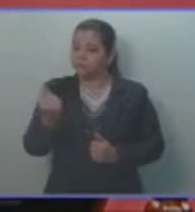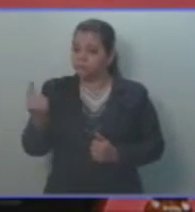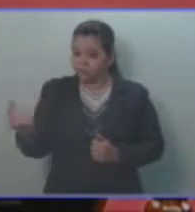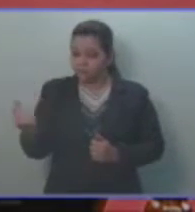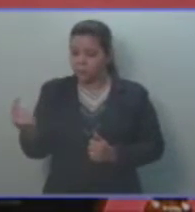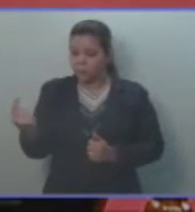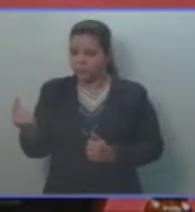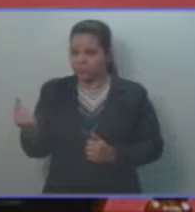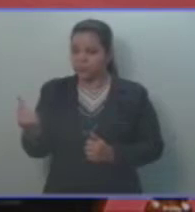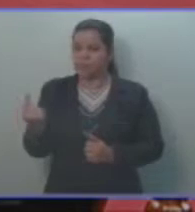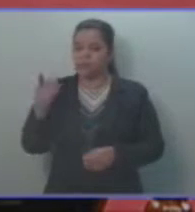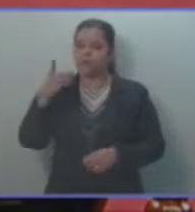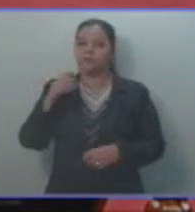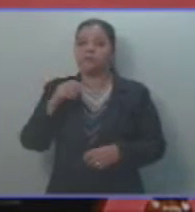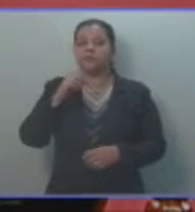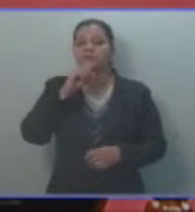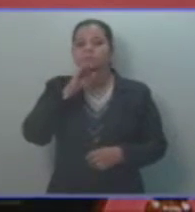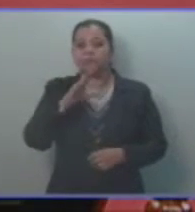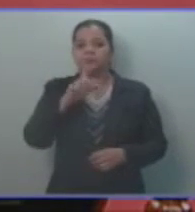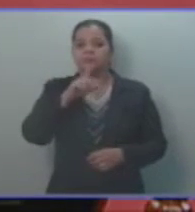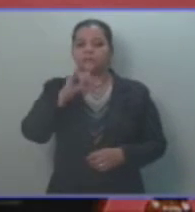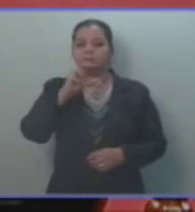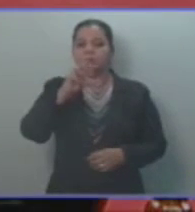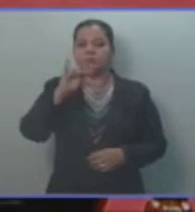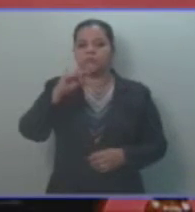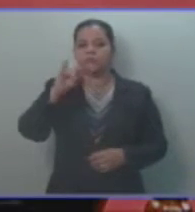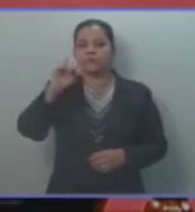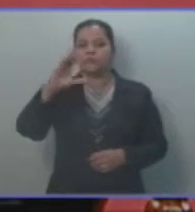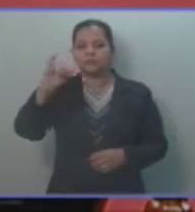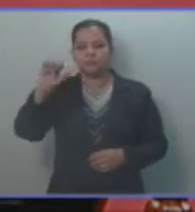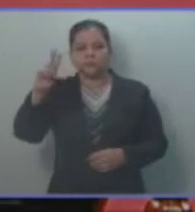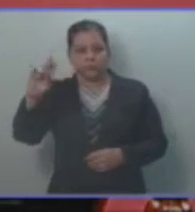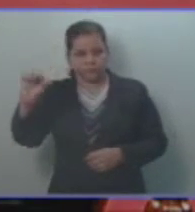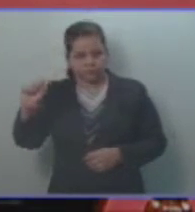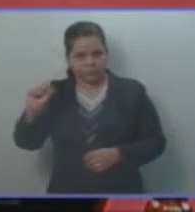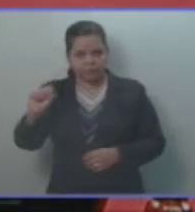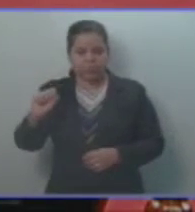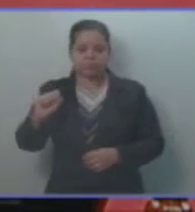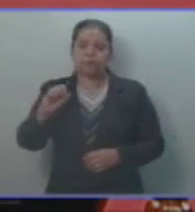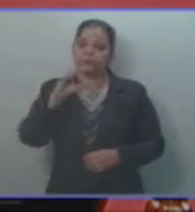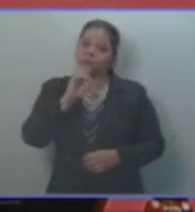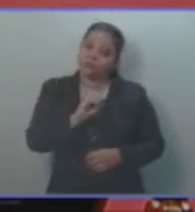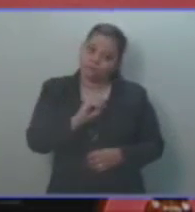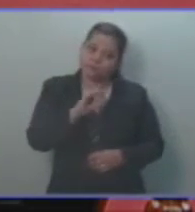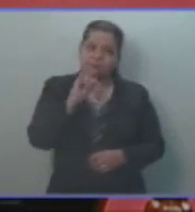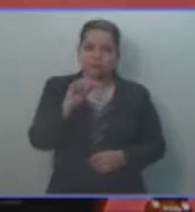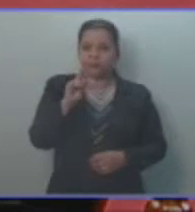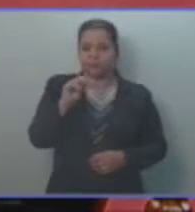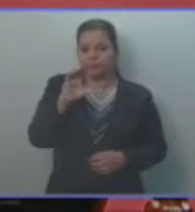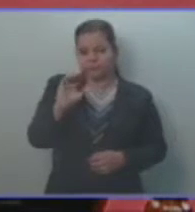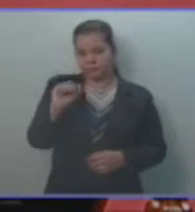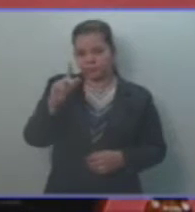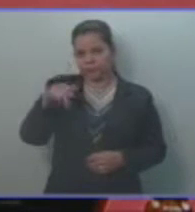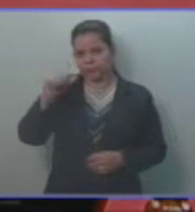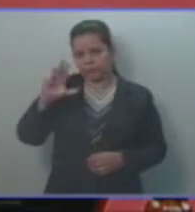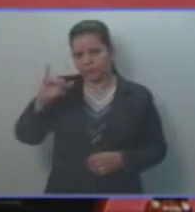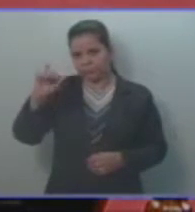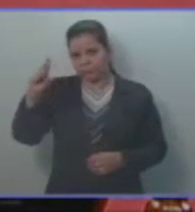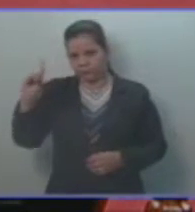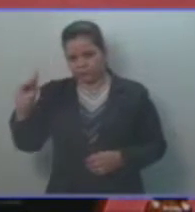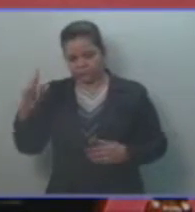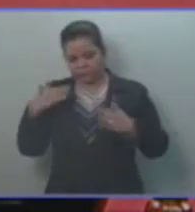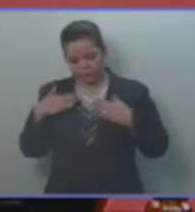con limitaciones o incapacidades físicas, mentales o